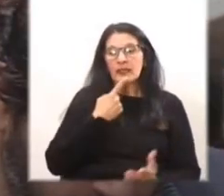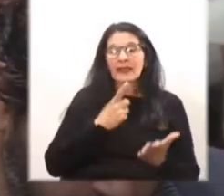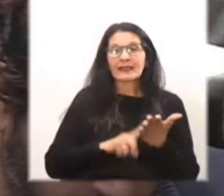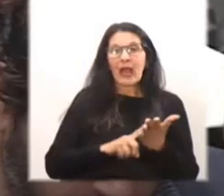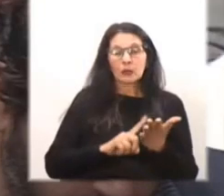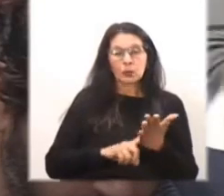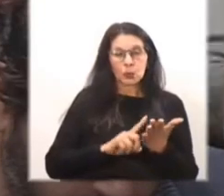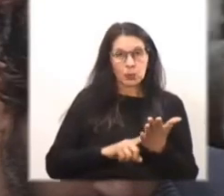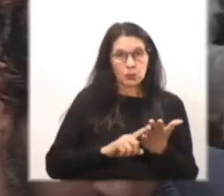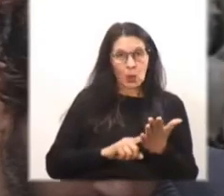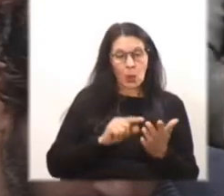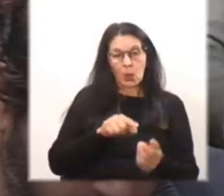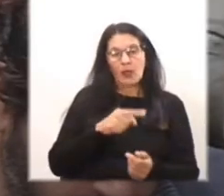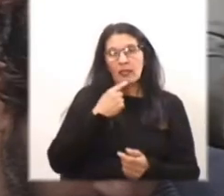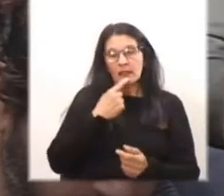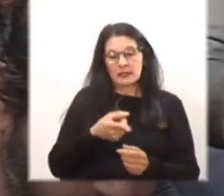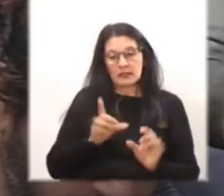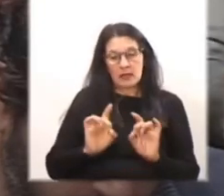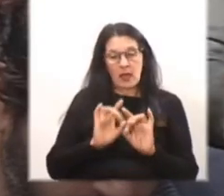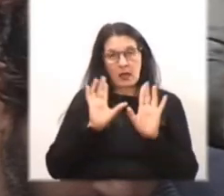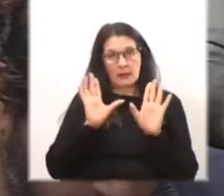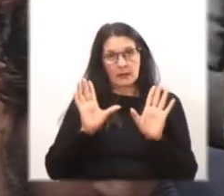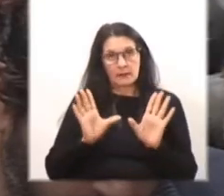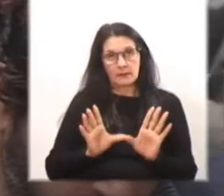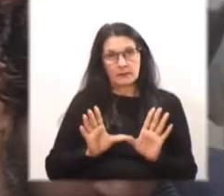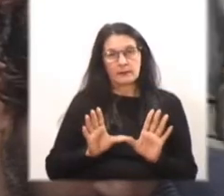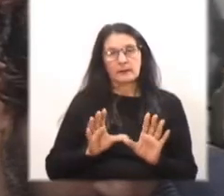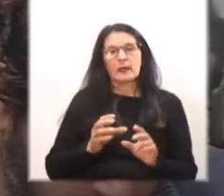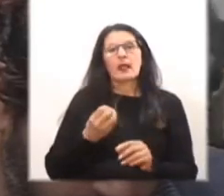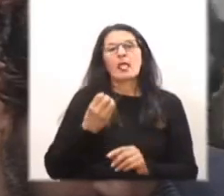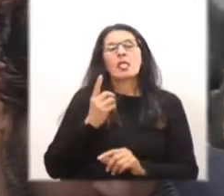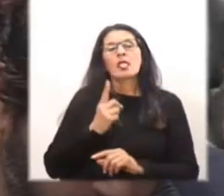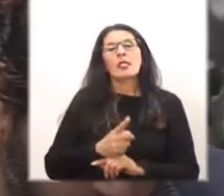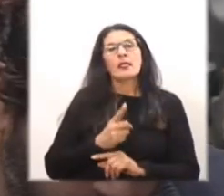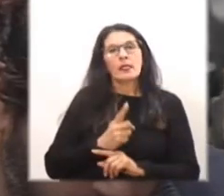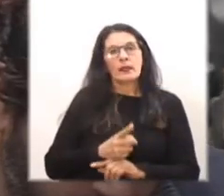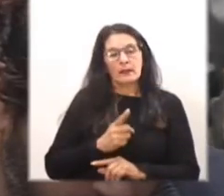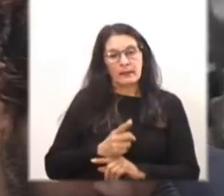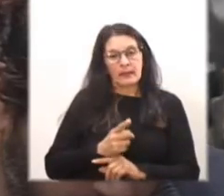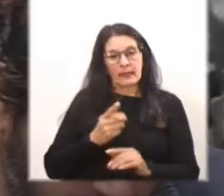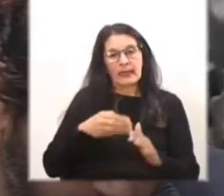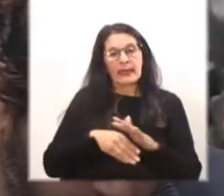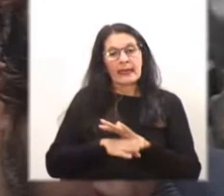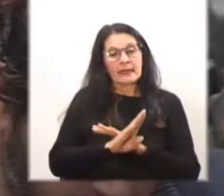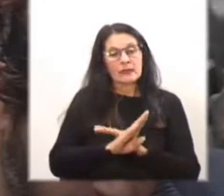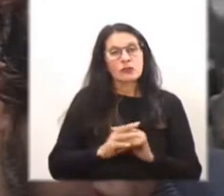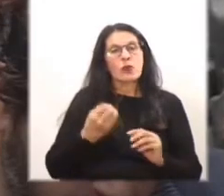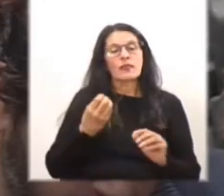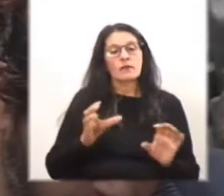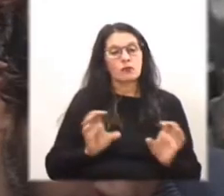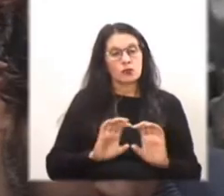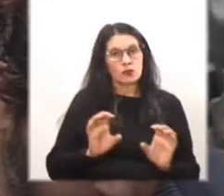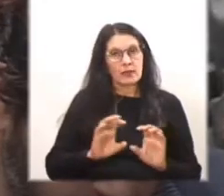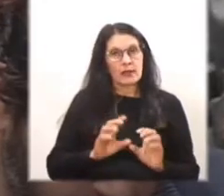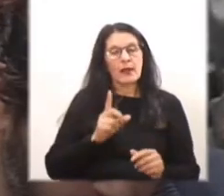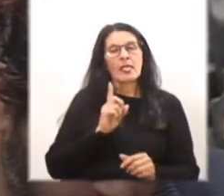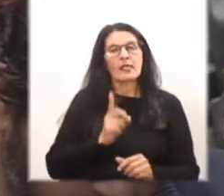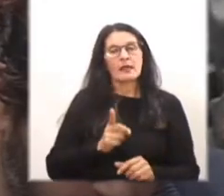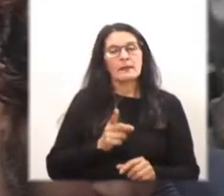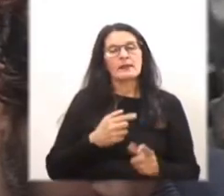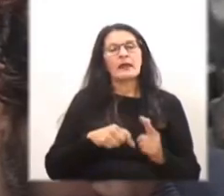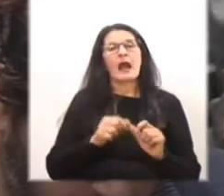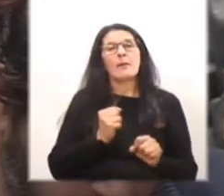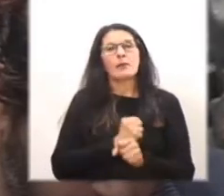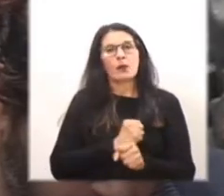estatuto establece claramente que el ingreso de funcionarios deberán ser